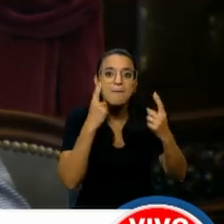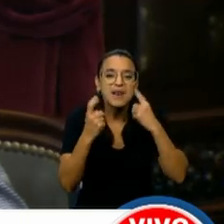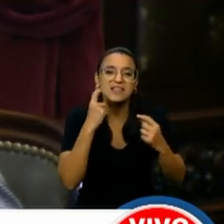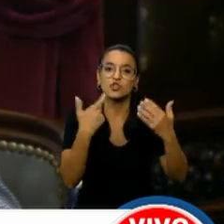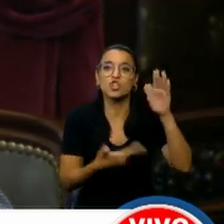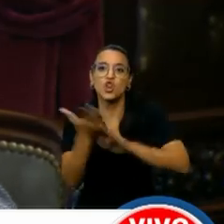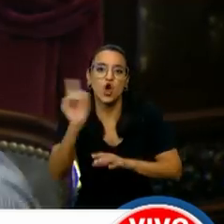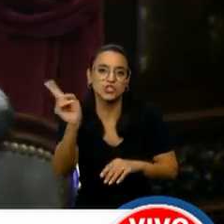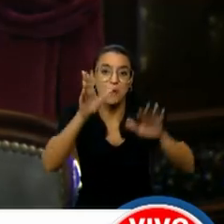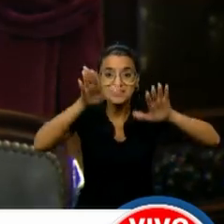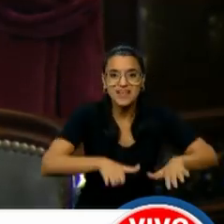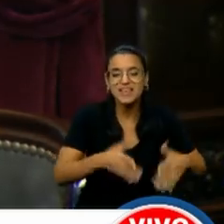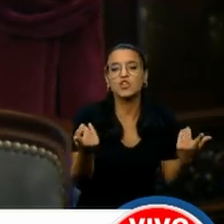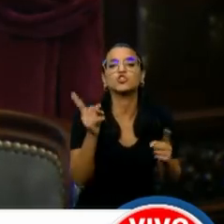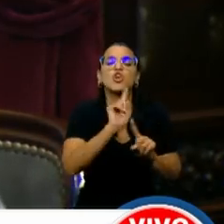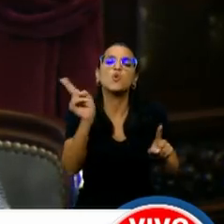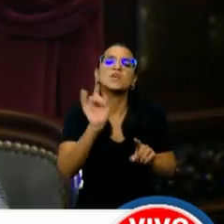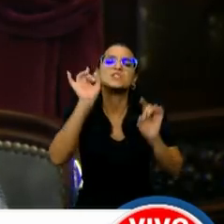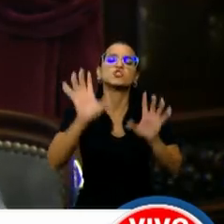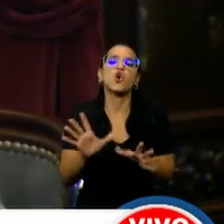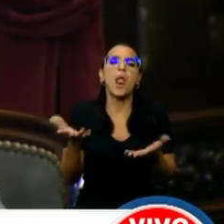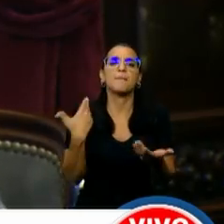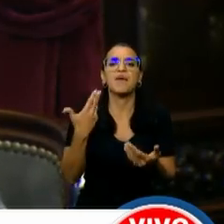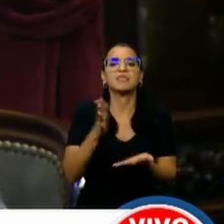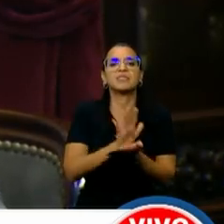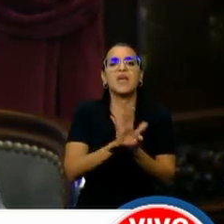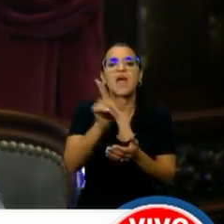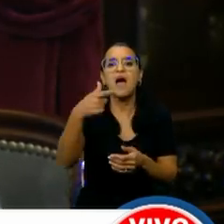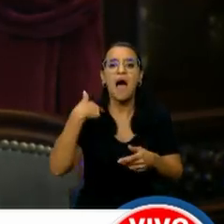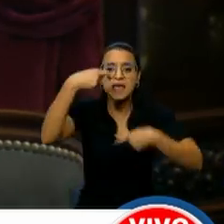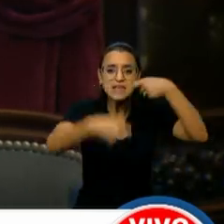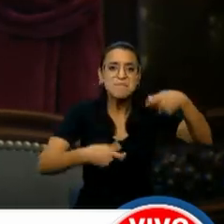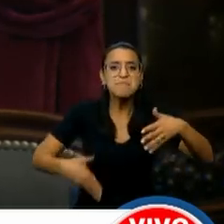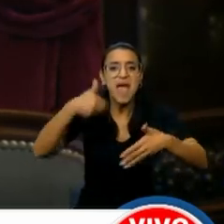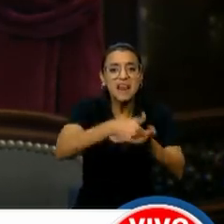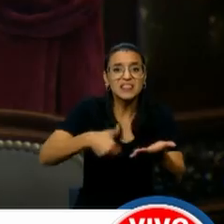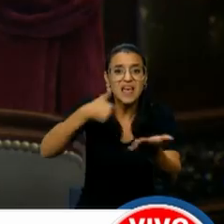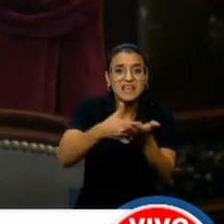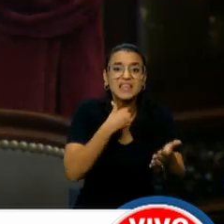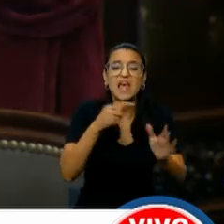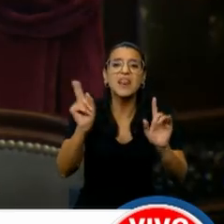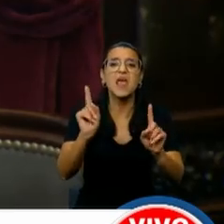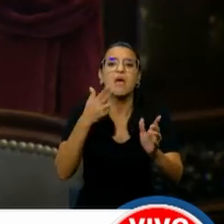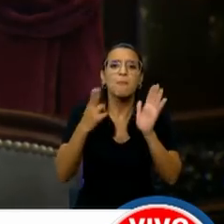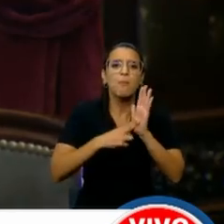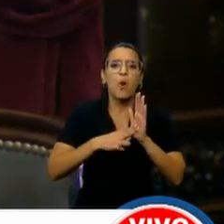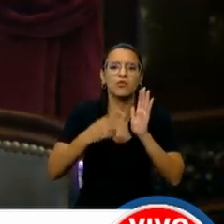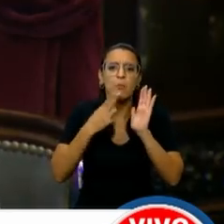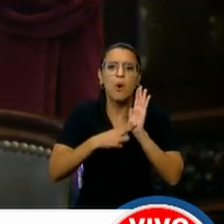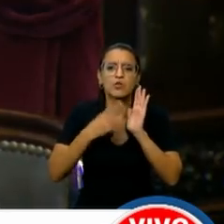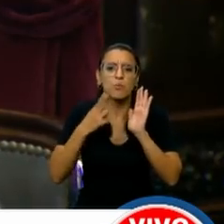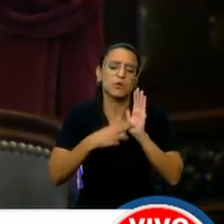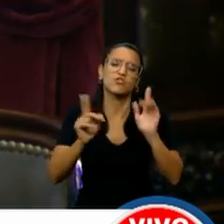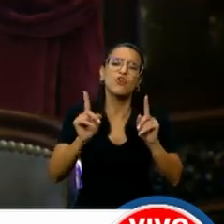impuestos no presidente no es componer en la pata encima a la gente que quiere invertir es aliviando y facilitando